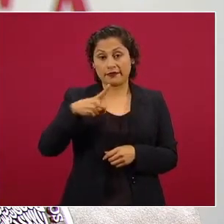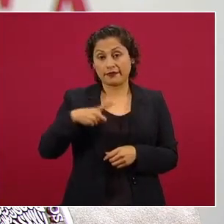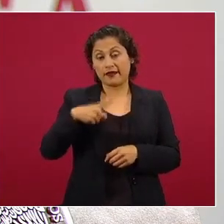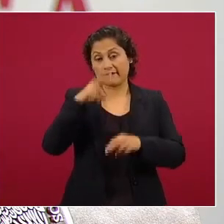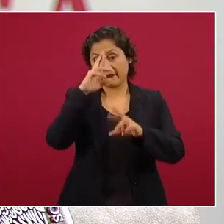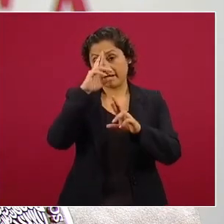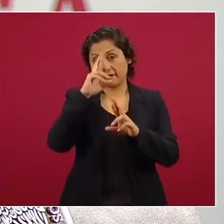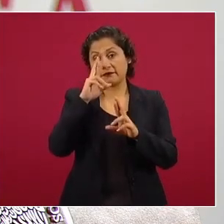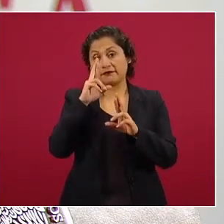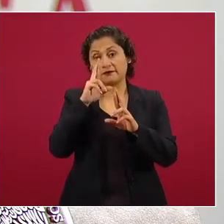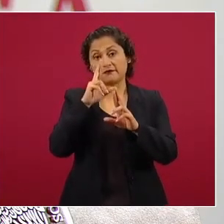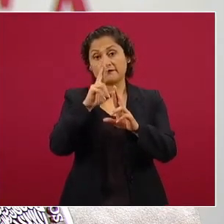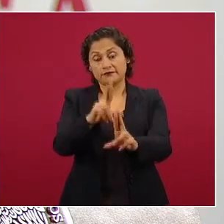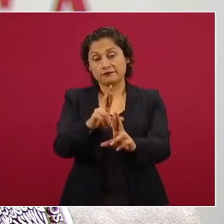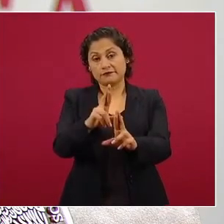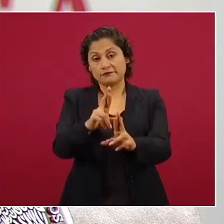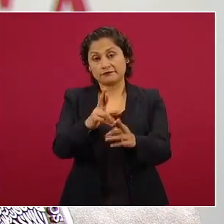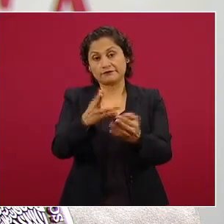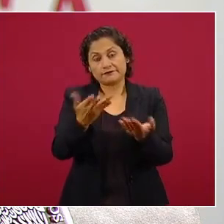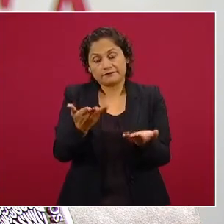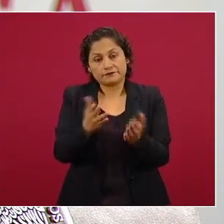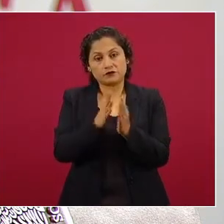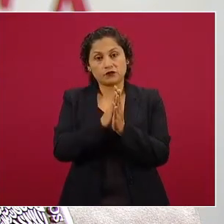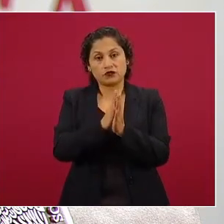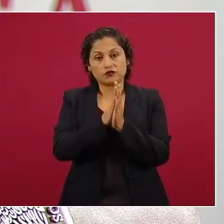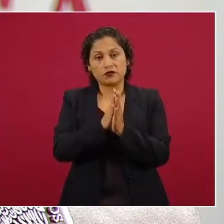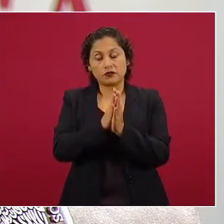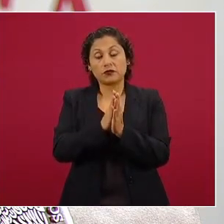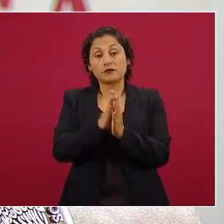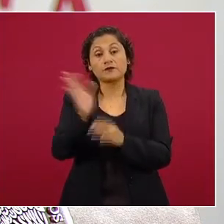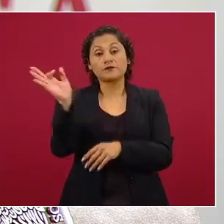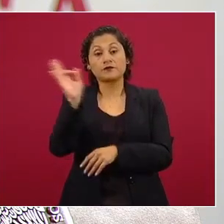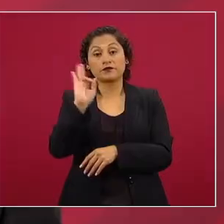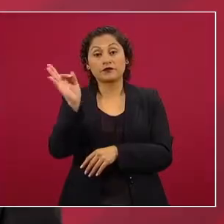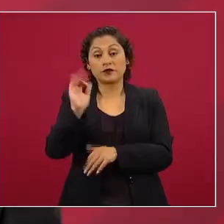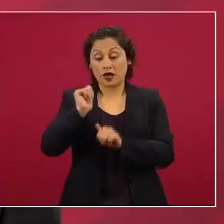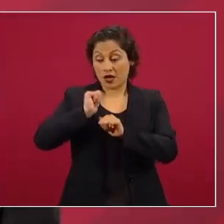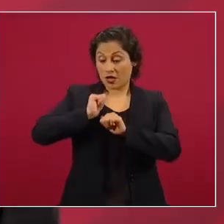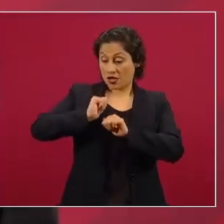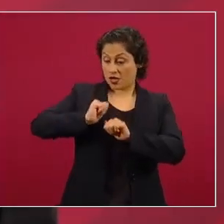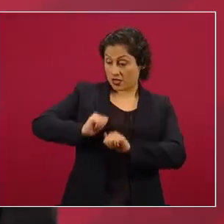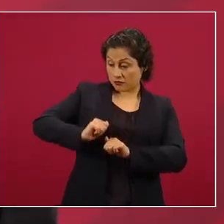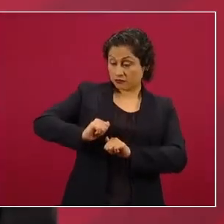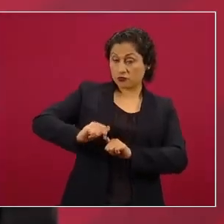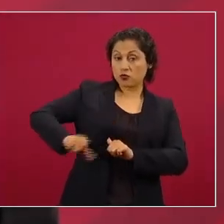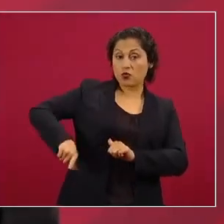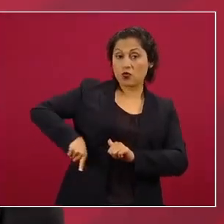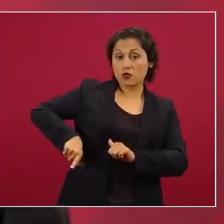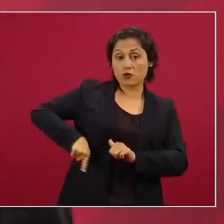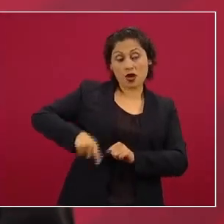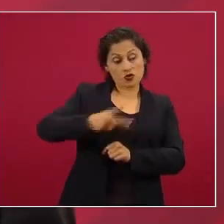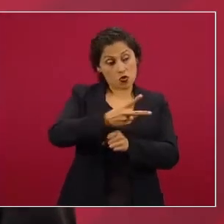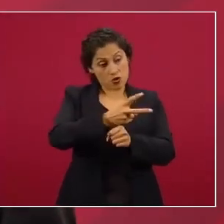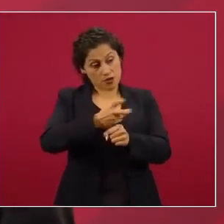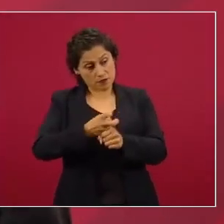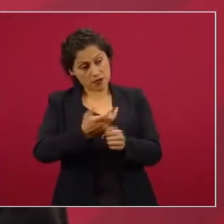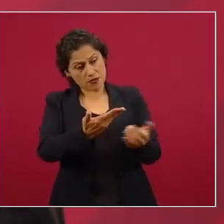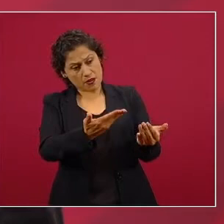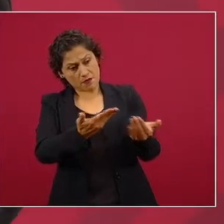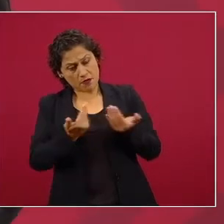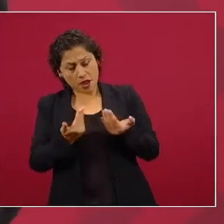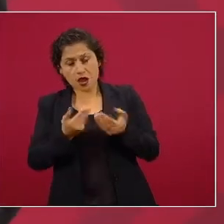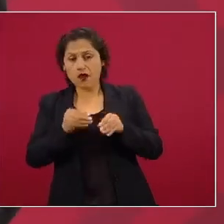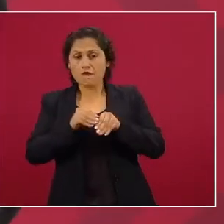Si invitan a los funcionarios a que informen en el